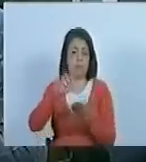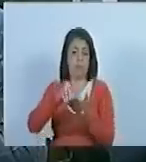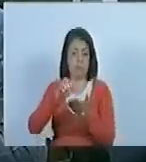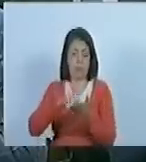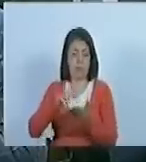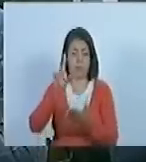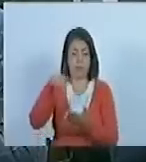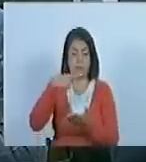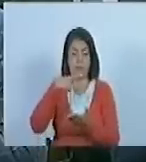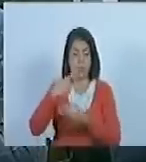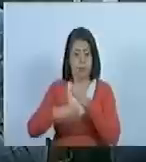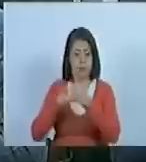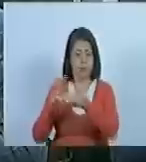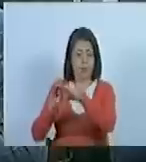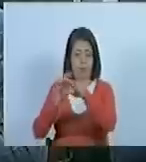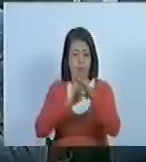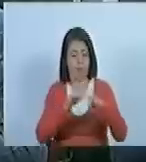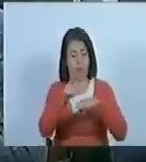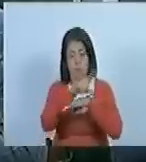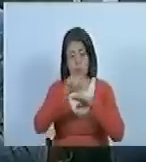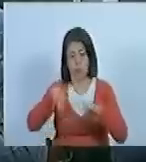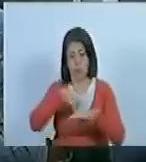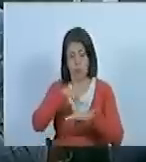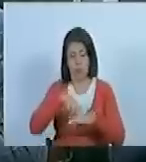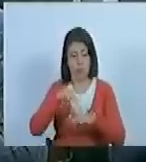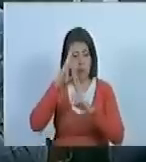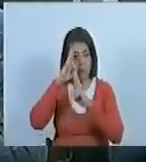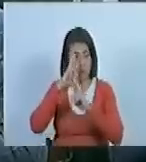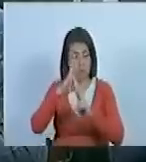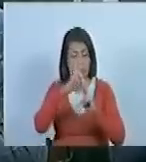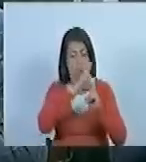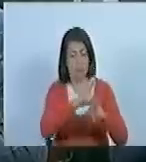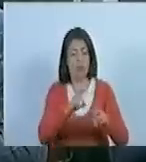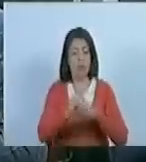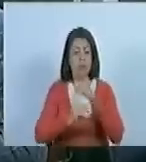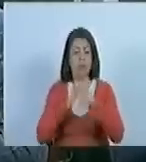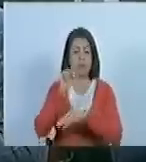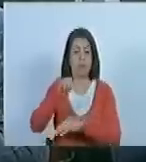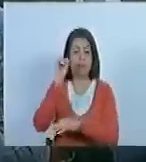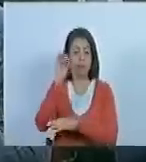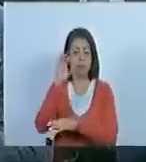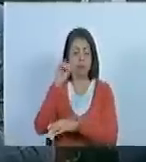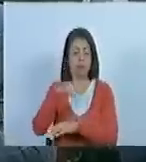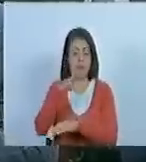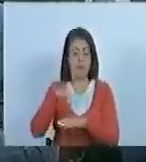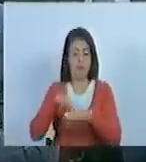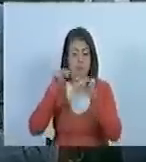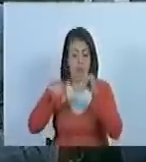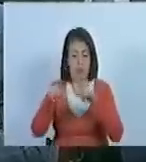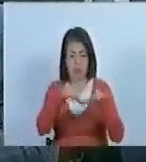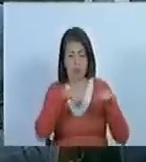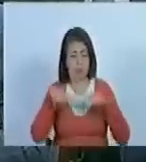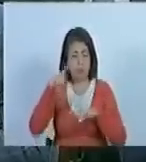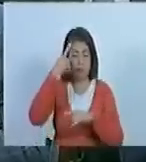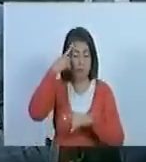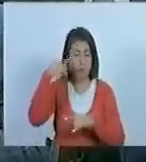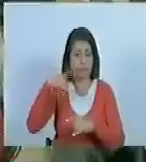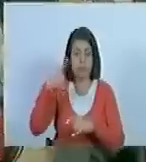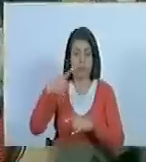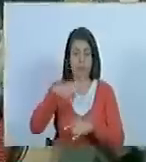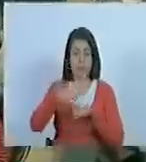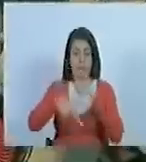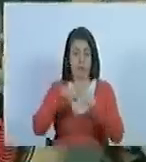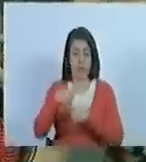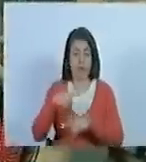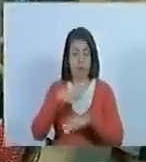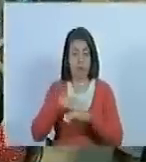Nueva Esparta. Por eso hacemos hoy el llamado al Ejecutivo Nacional, respetuosamente, como lo hacemos de esta Asamblea Nacional, desde esta oposición que cree en el Estado de Derecho y que lo